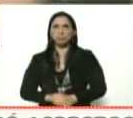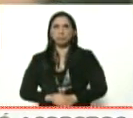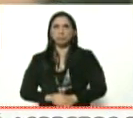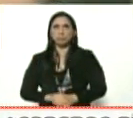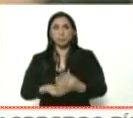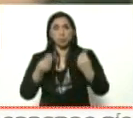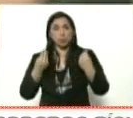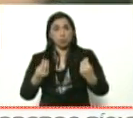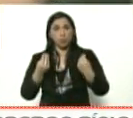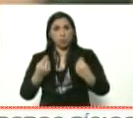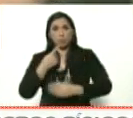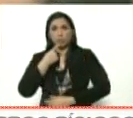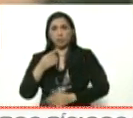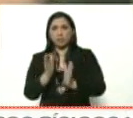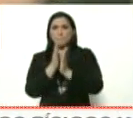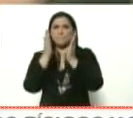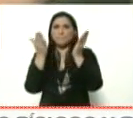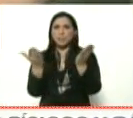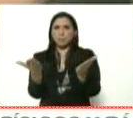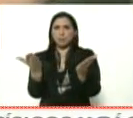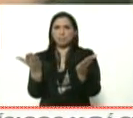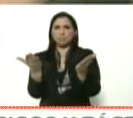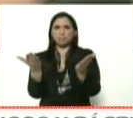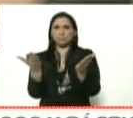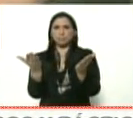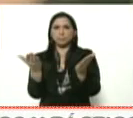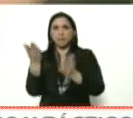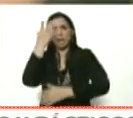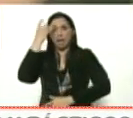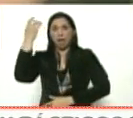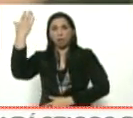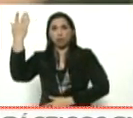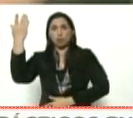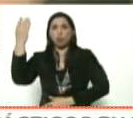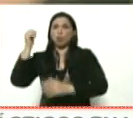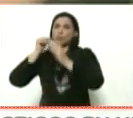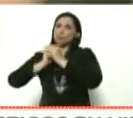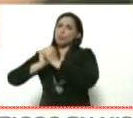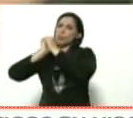Como dice la Biblia, a Dios rogando